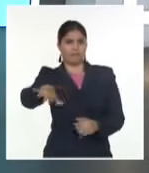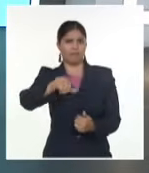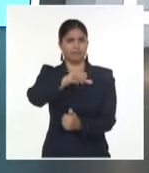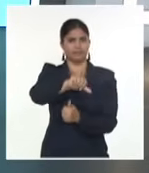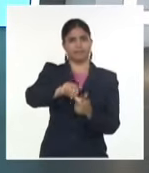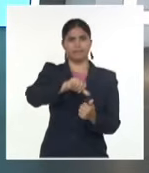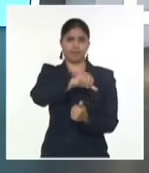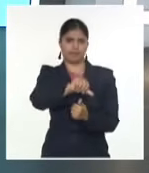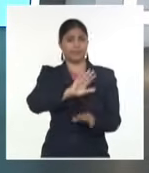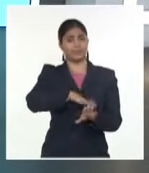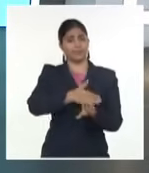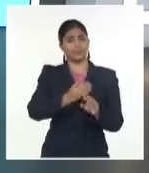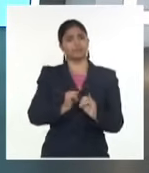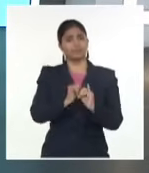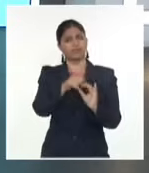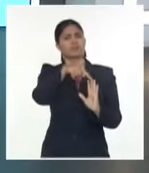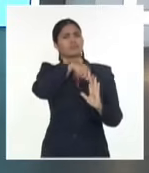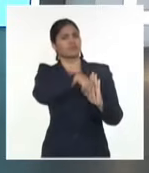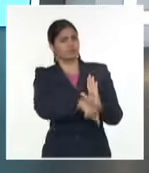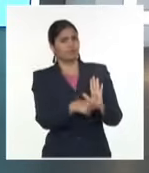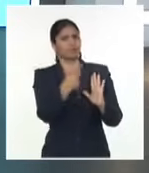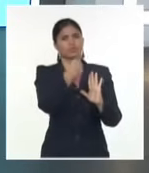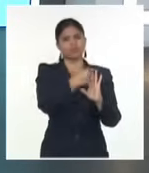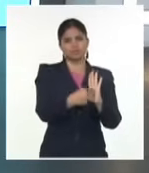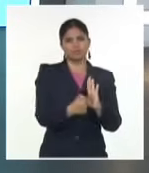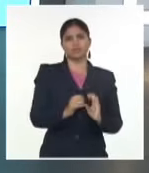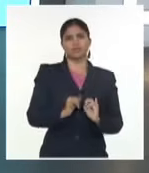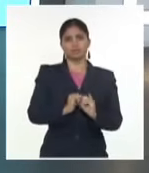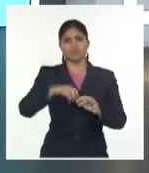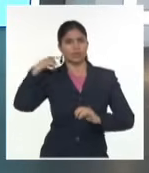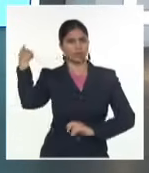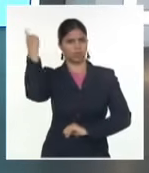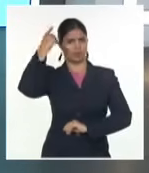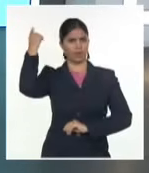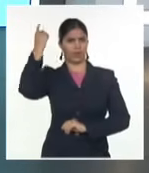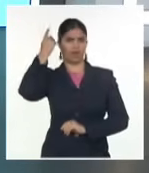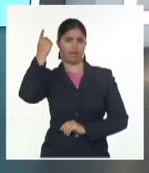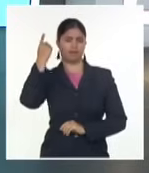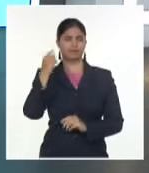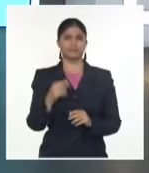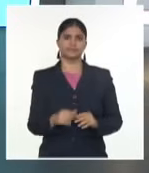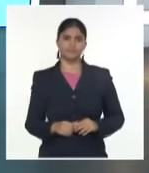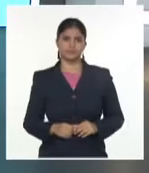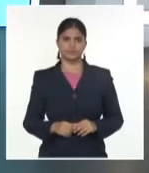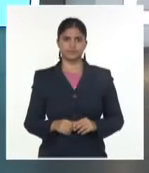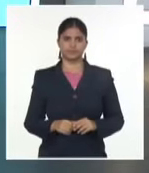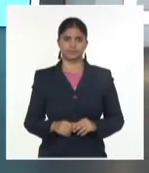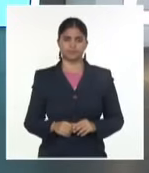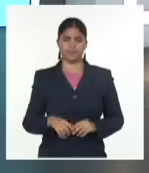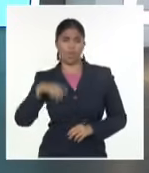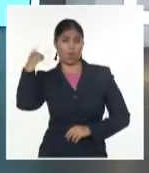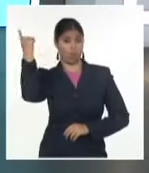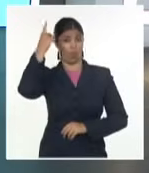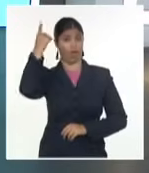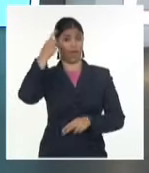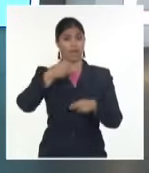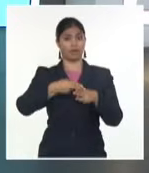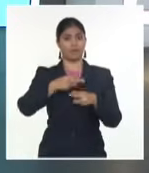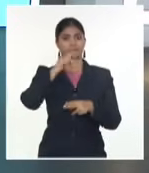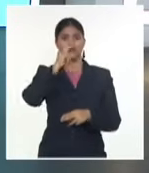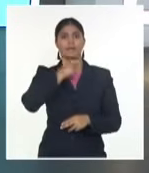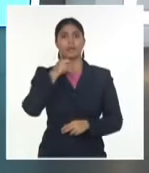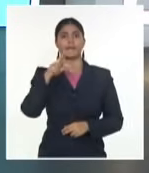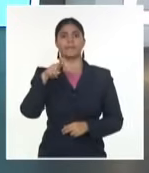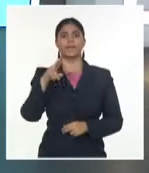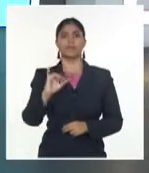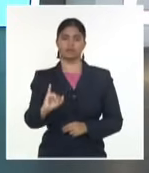un poco mejor las informaciones acerca de este que ya seguramente será el huracán Beryl. Por tanto, se mantiene la vigilancia sobre este